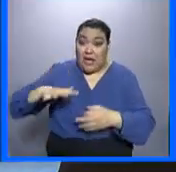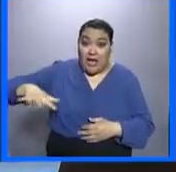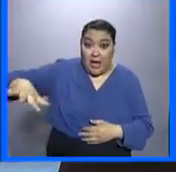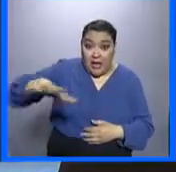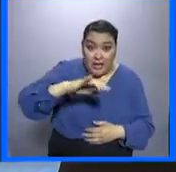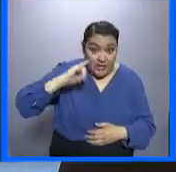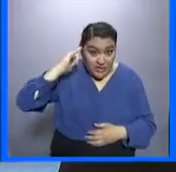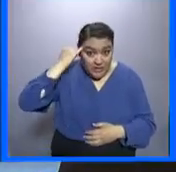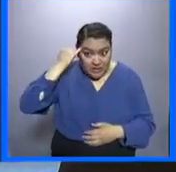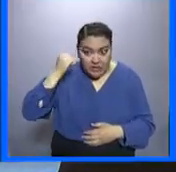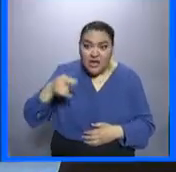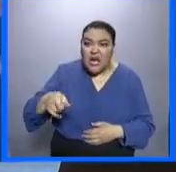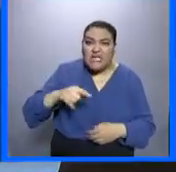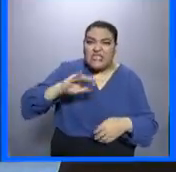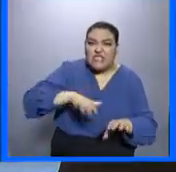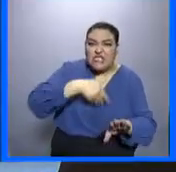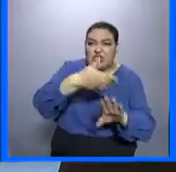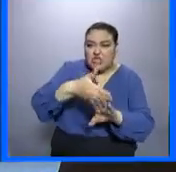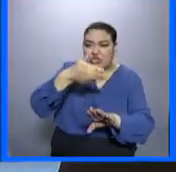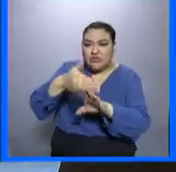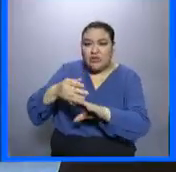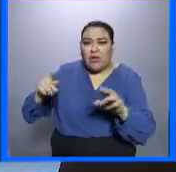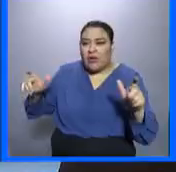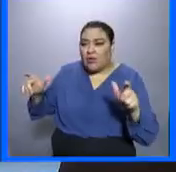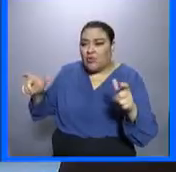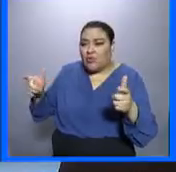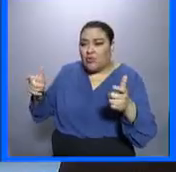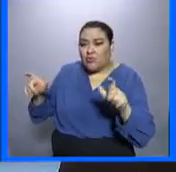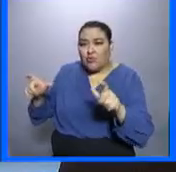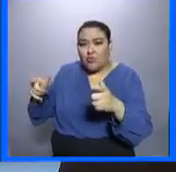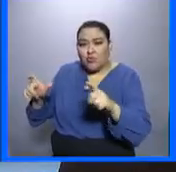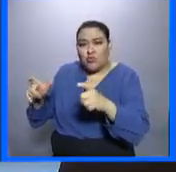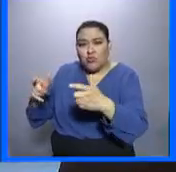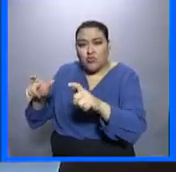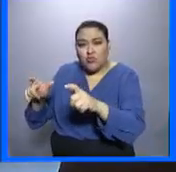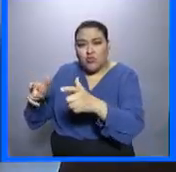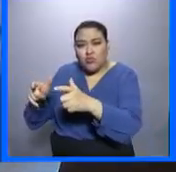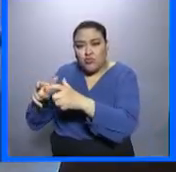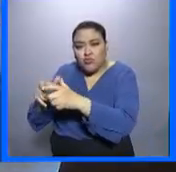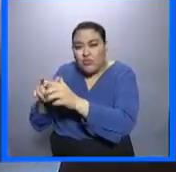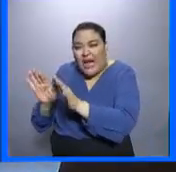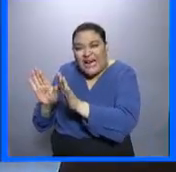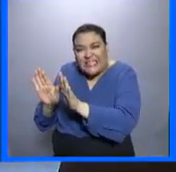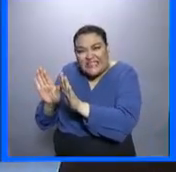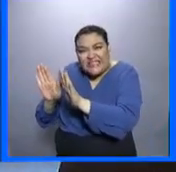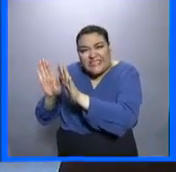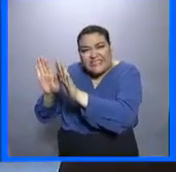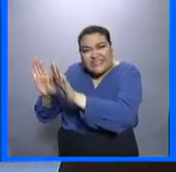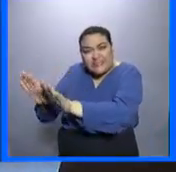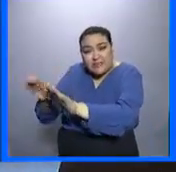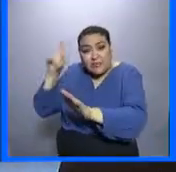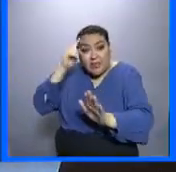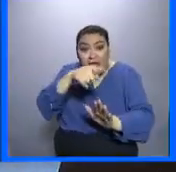pero casi, ¿no? Lo redujo a su máxima expresión en aras de empujar una obra, ¿no?